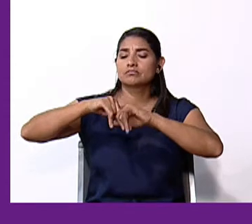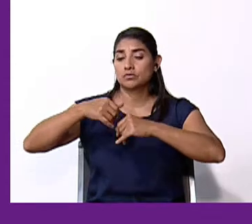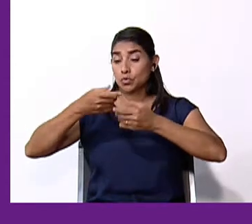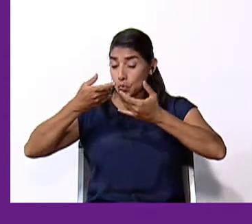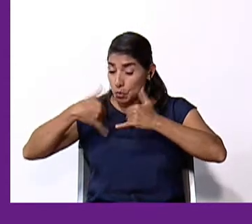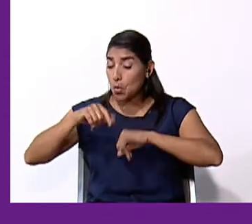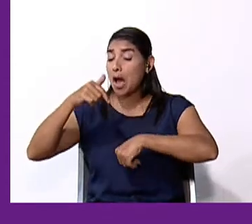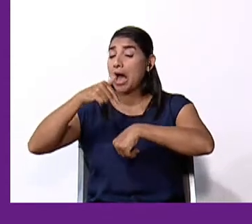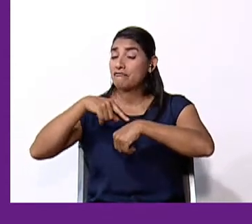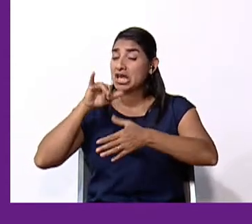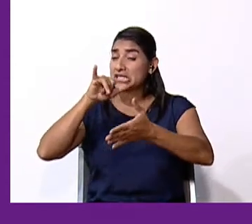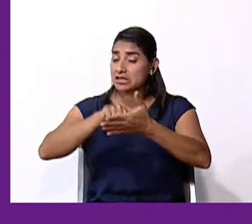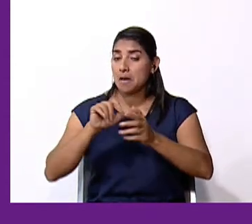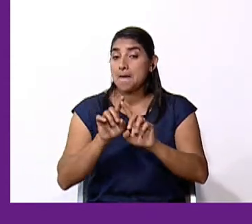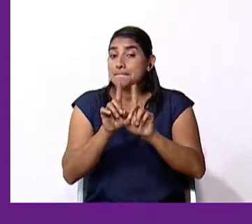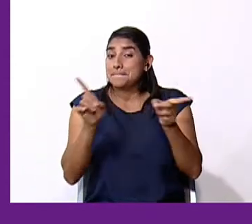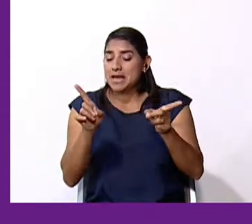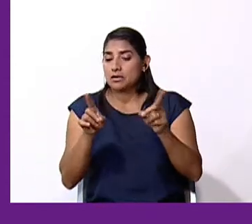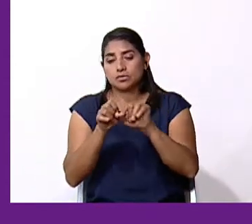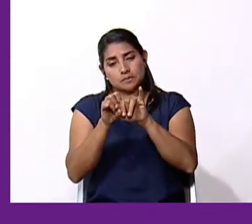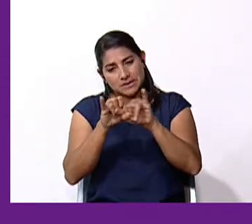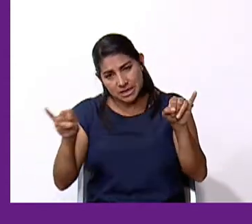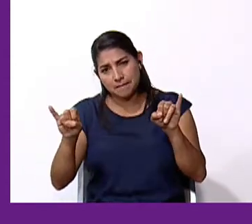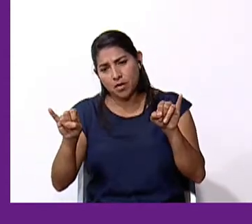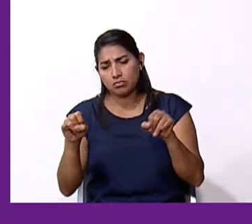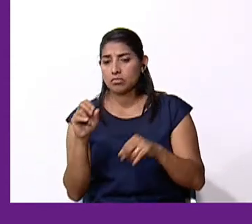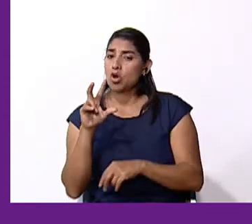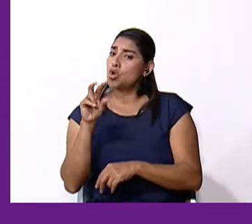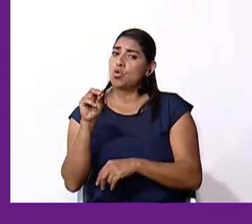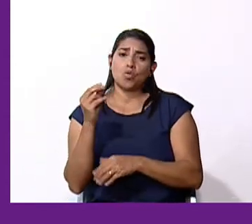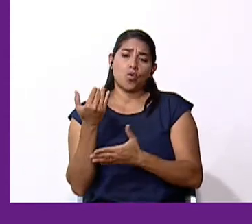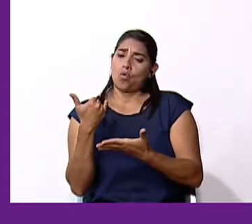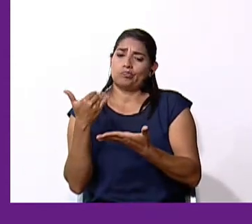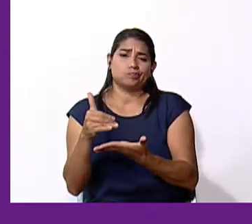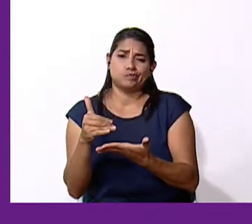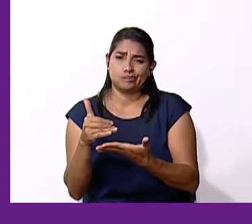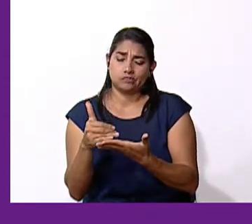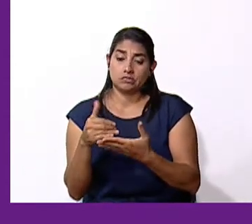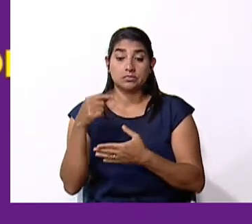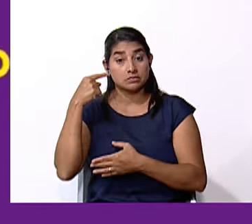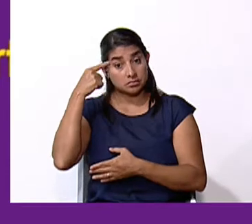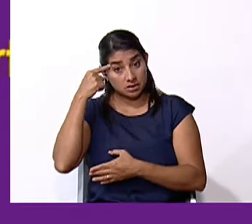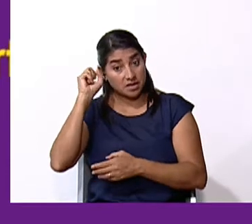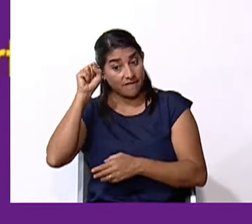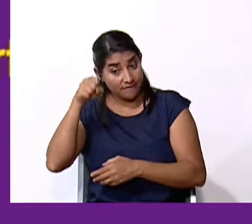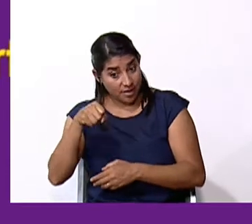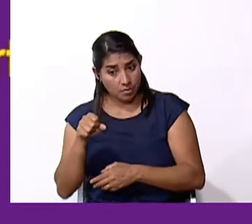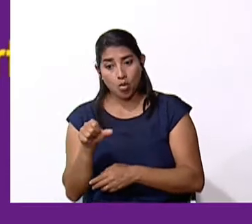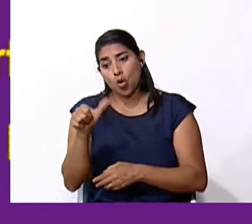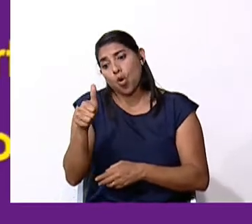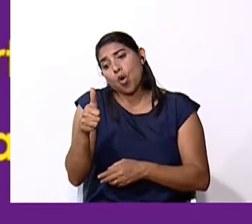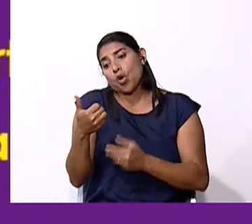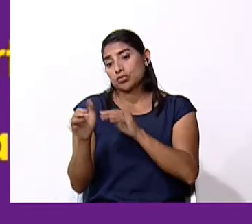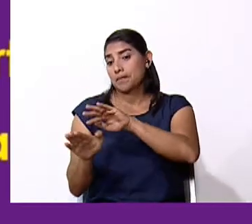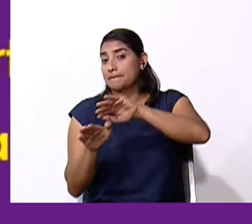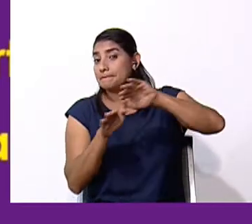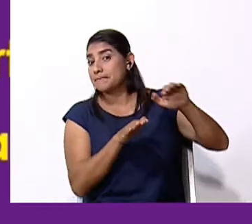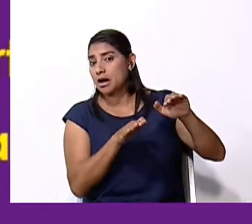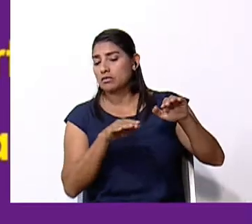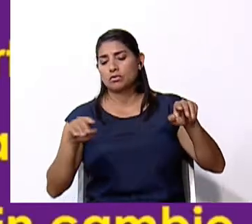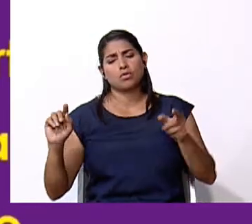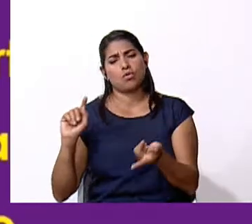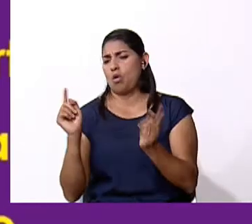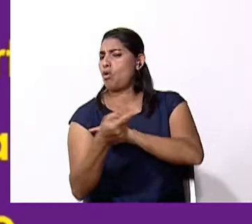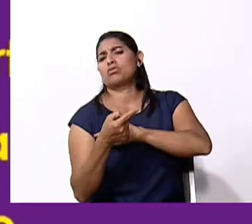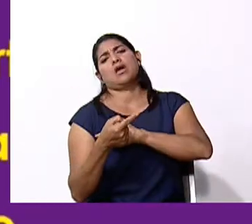así, pero, sin embargo, no obstante, si bien, por otra parte, por el